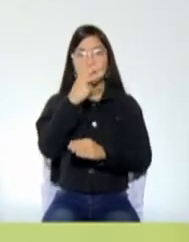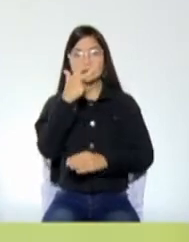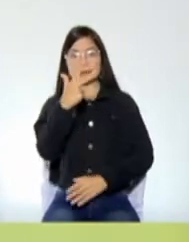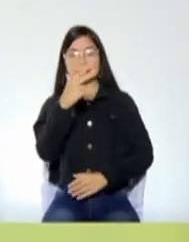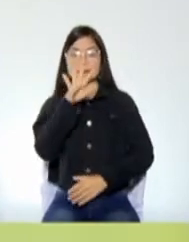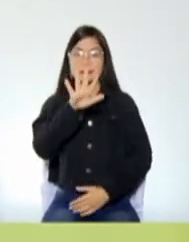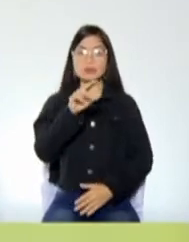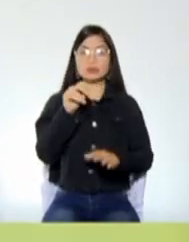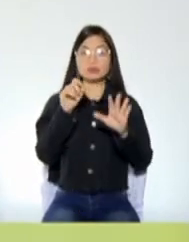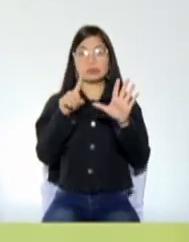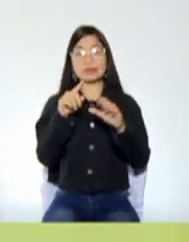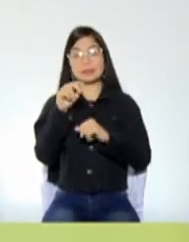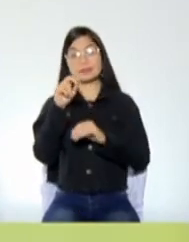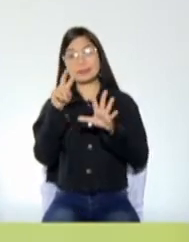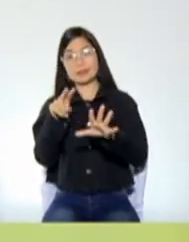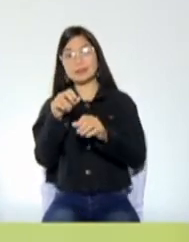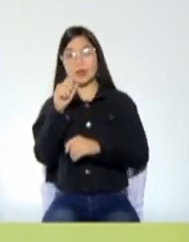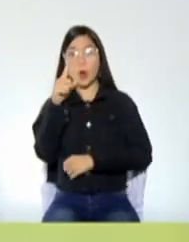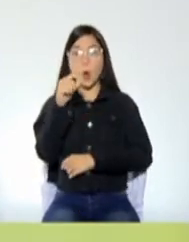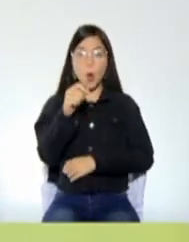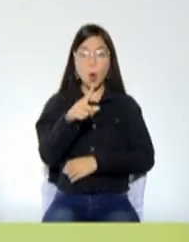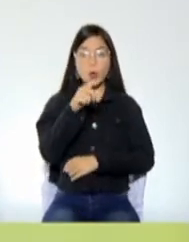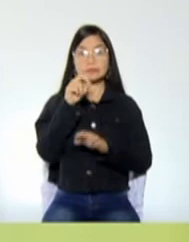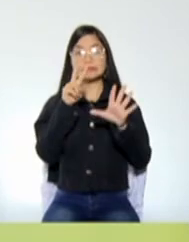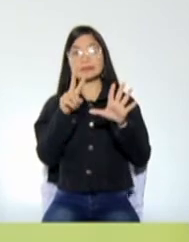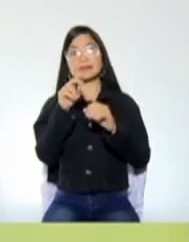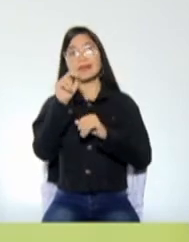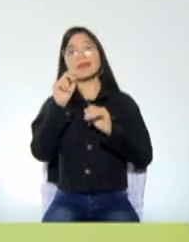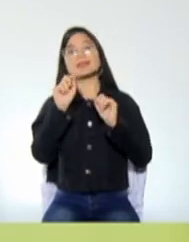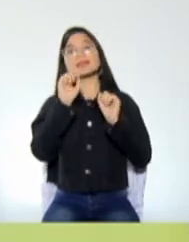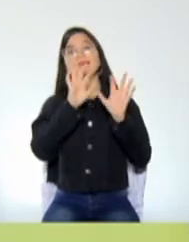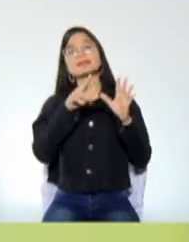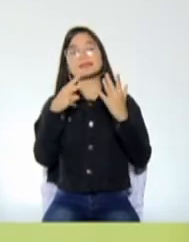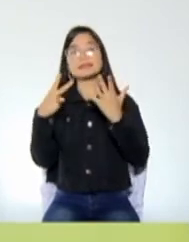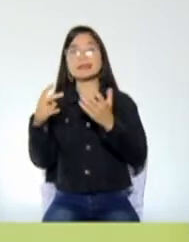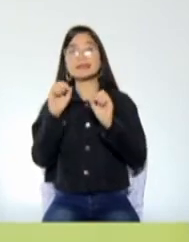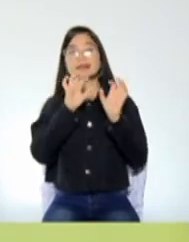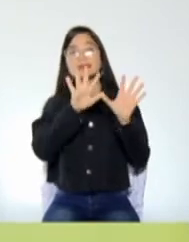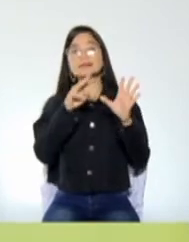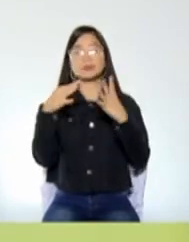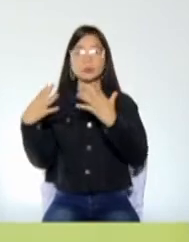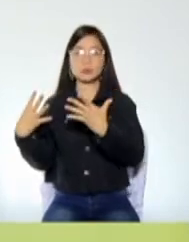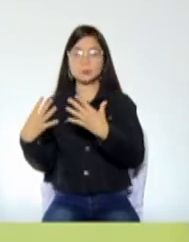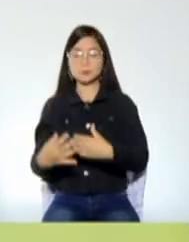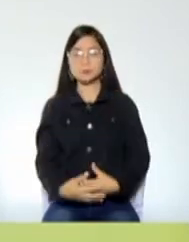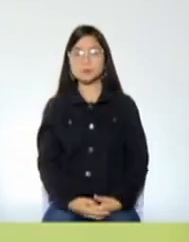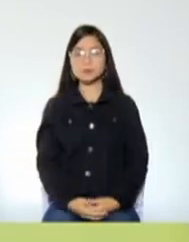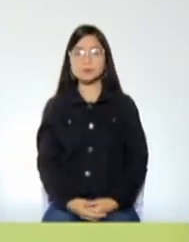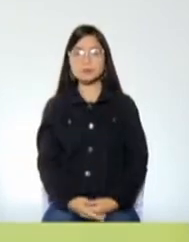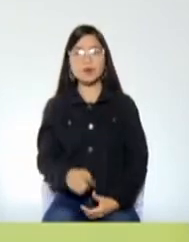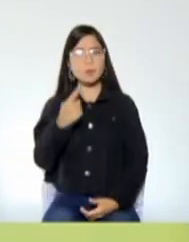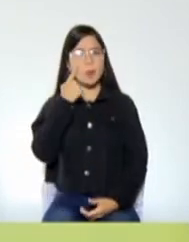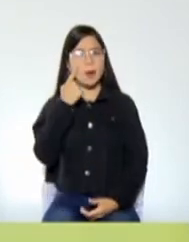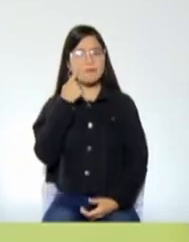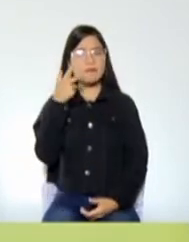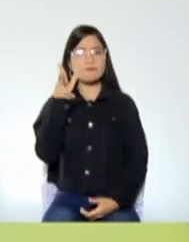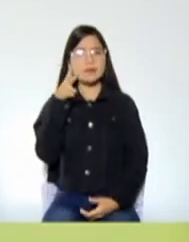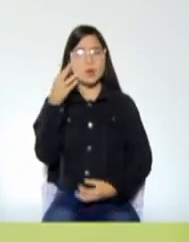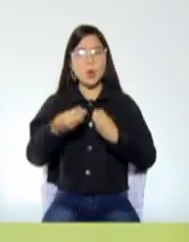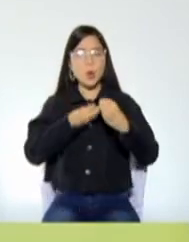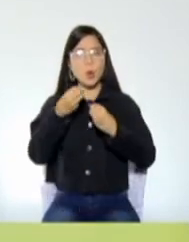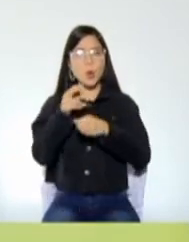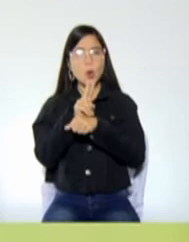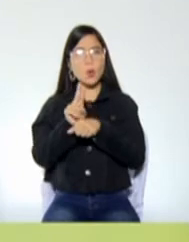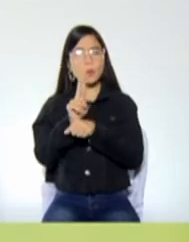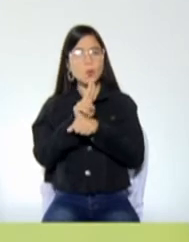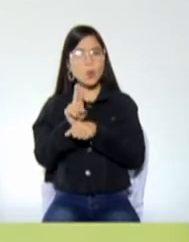2, el 3, el 5, el 7, el 11, el 13, el 17 y el 19. Vamos a ver ahora en el siguiente video cómo